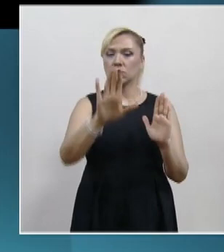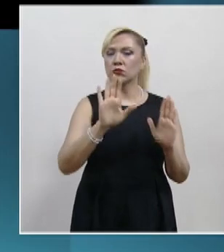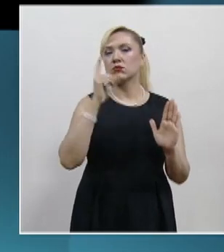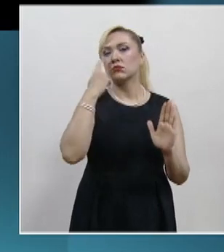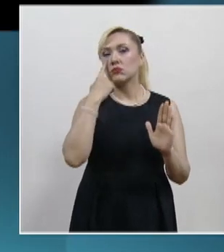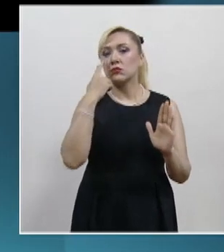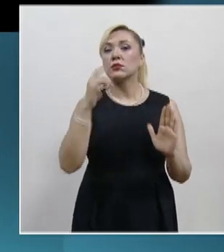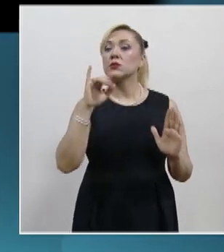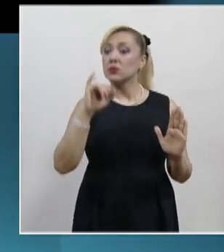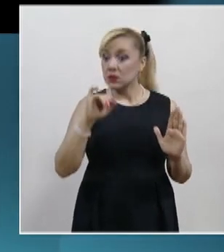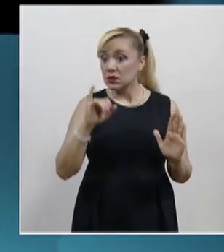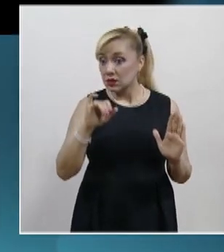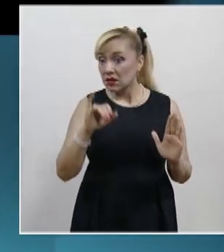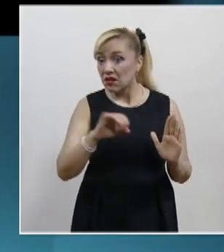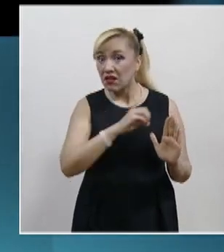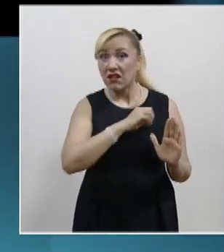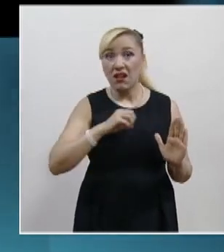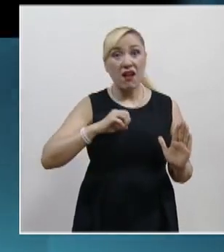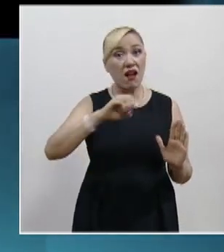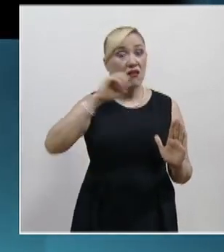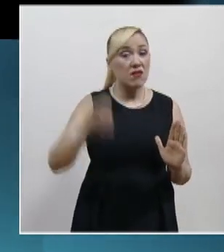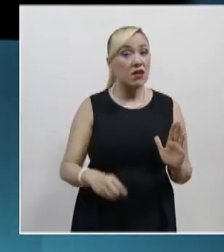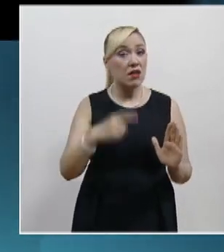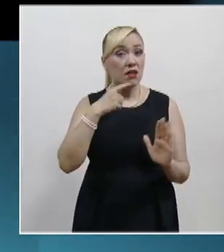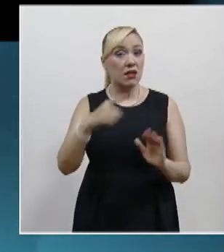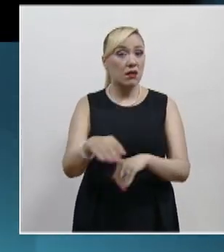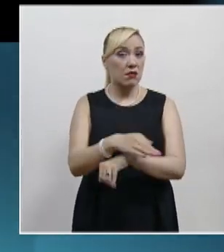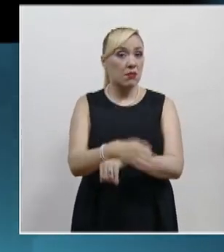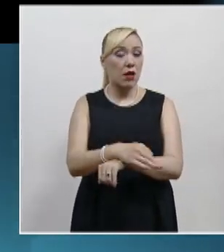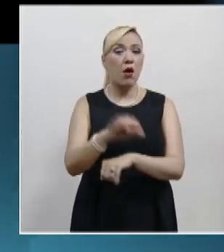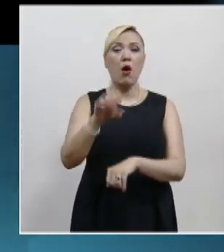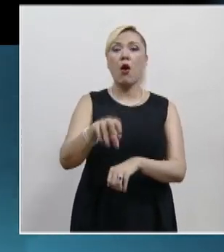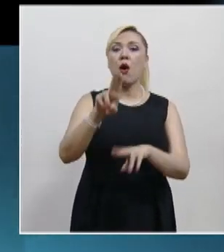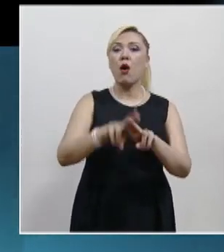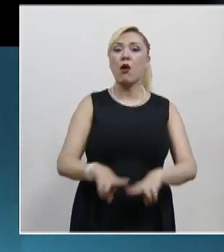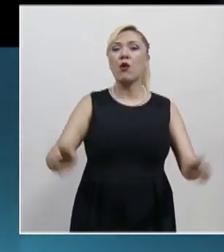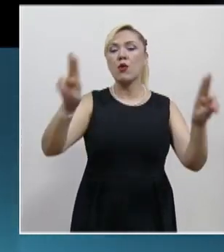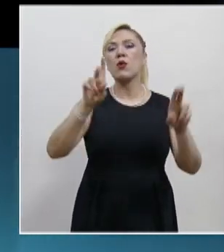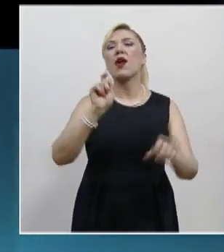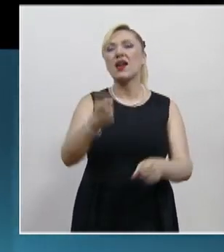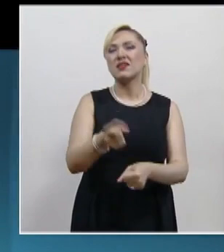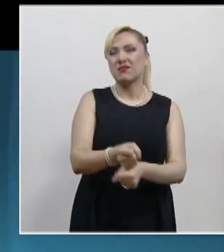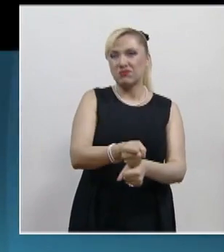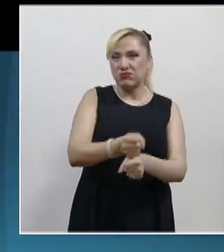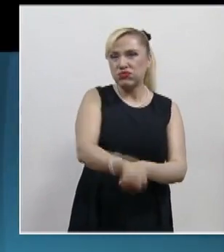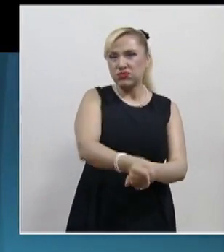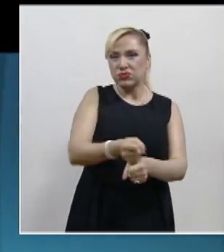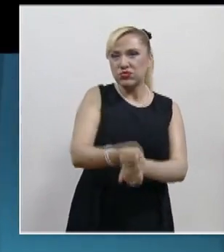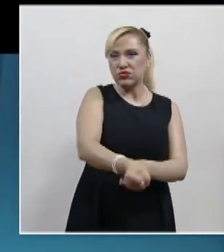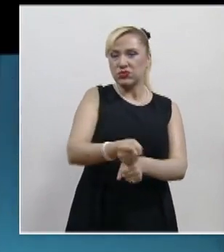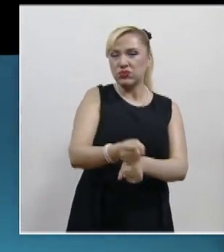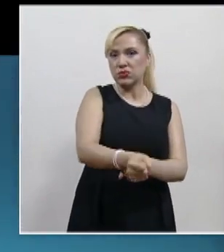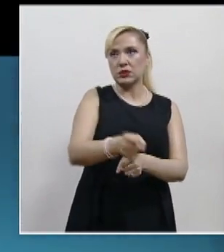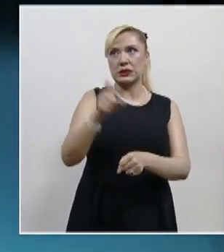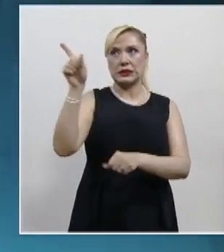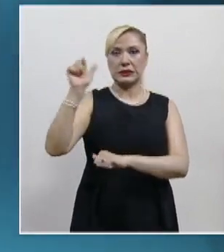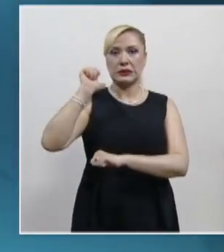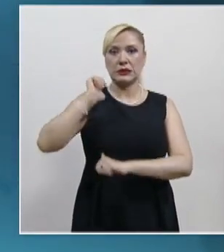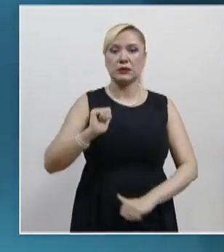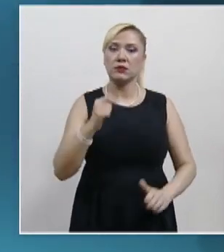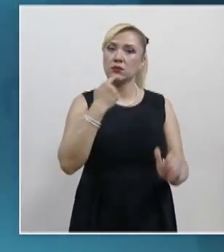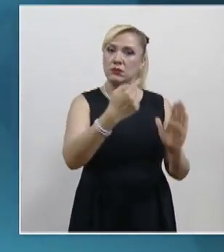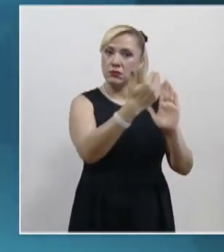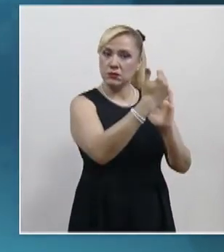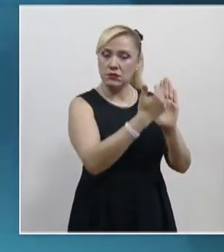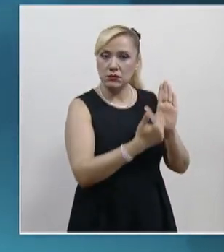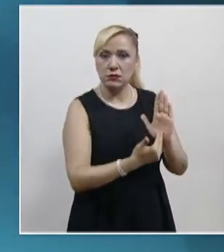son obligatorias las medidas provisionales que dicta el Comité de Naciones Unidas contra la Tortura. Además, analizará las medidas para garantizar